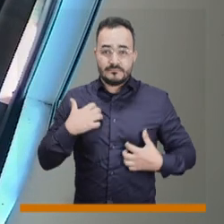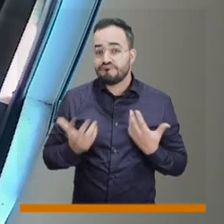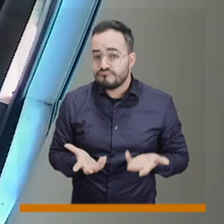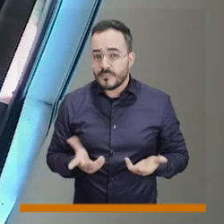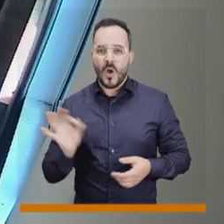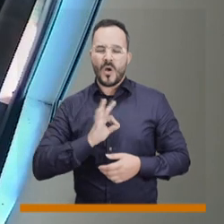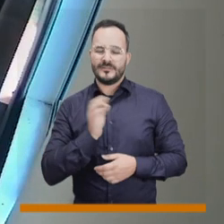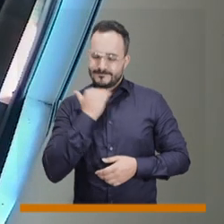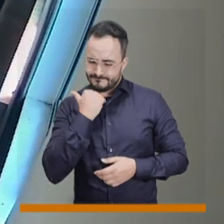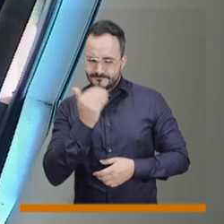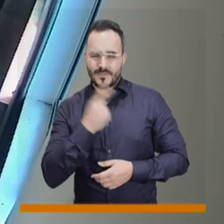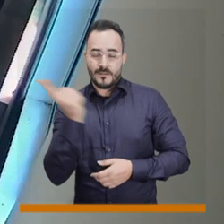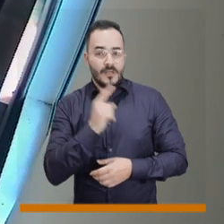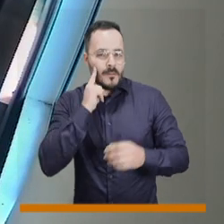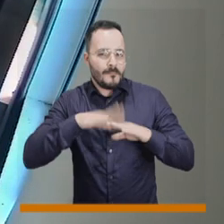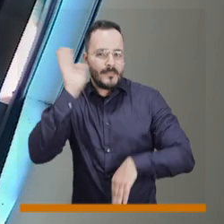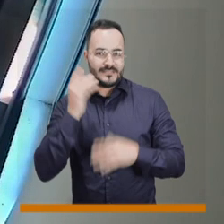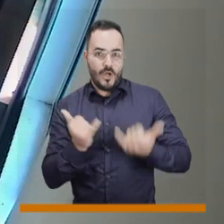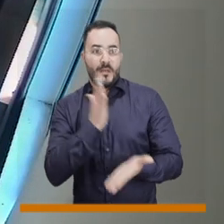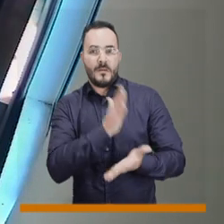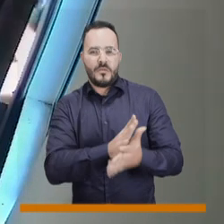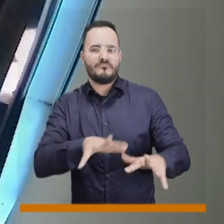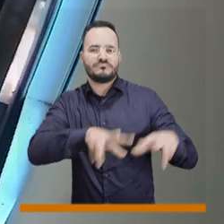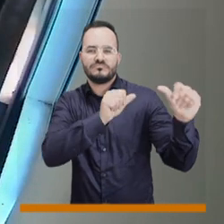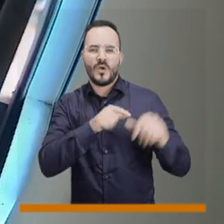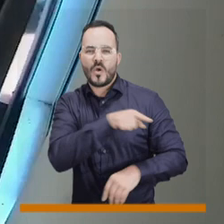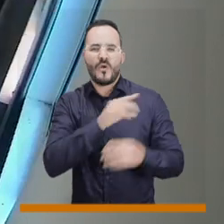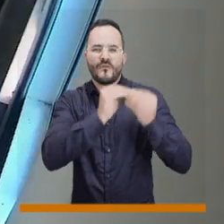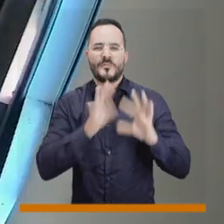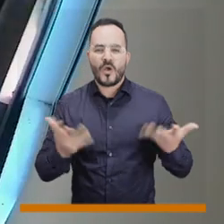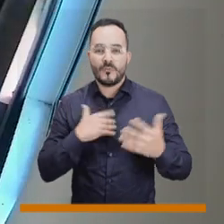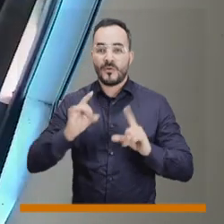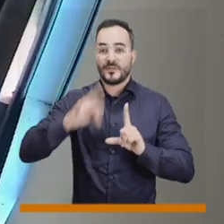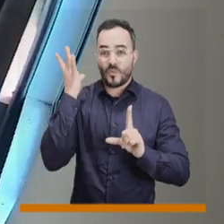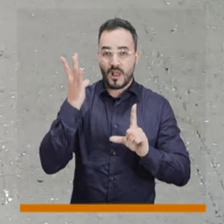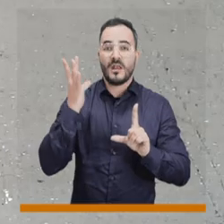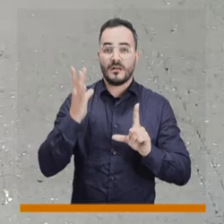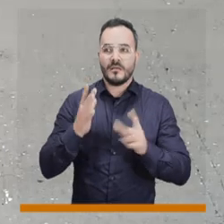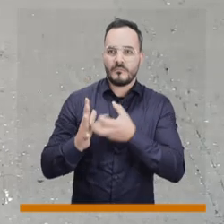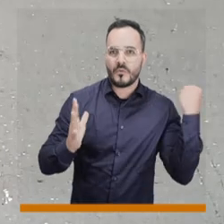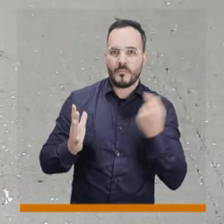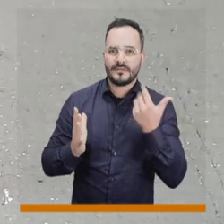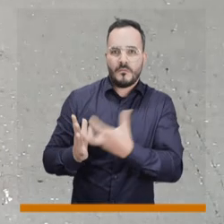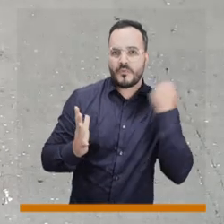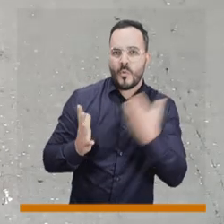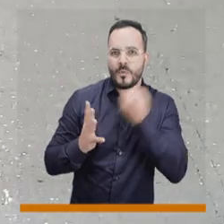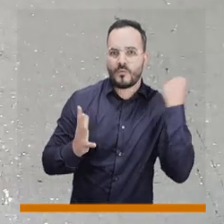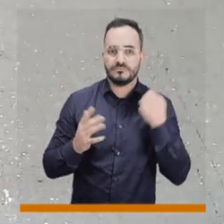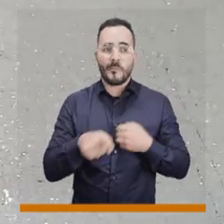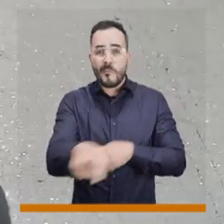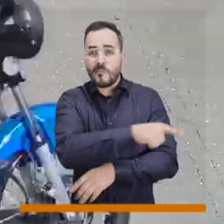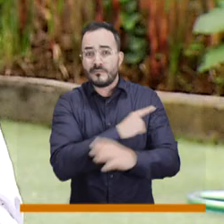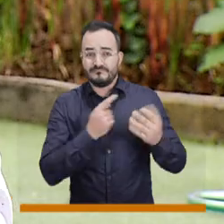los días se preocupa con un delito que hoy posiblemente no le estamos poniendo cuidado, que es el de delitos de ataque de ciberseguridad, que le están robando